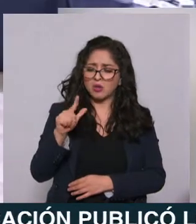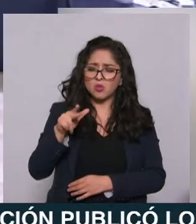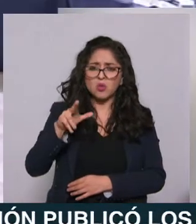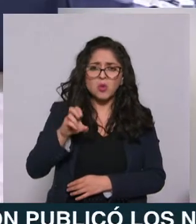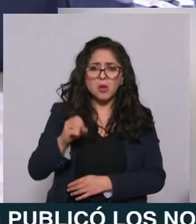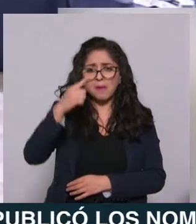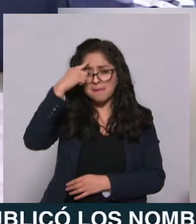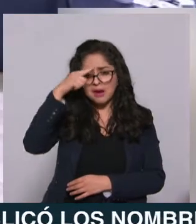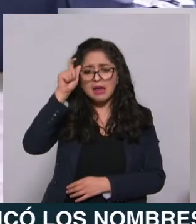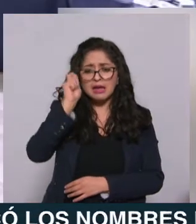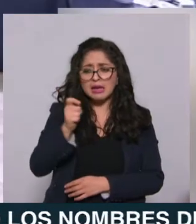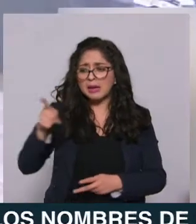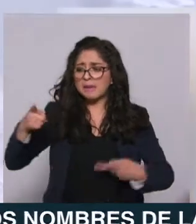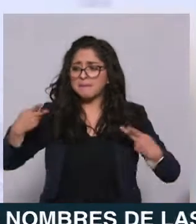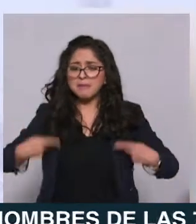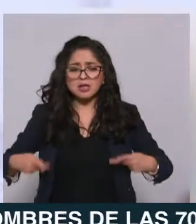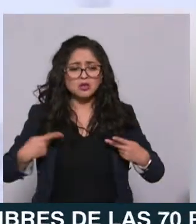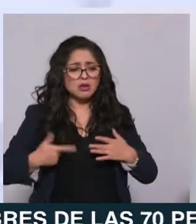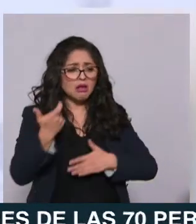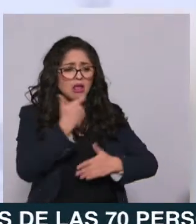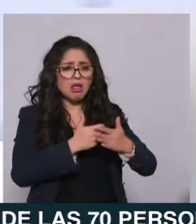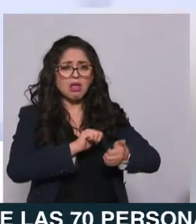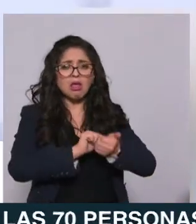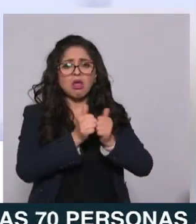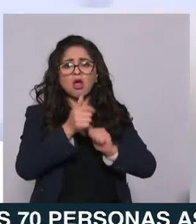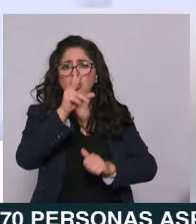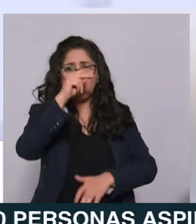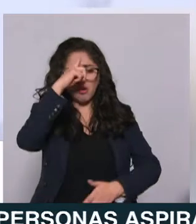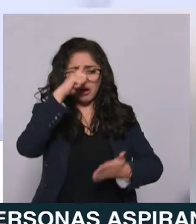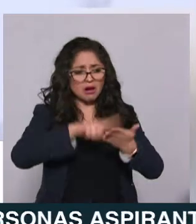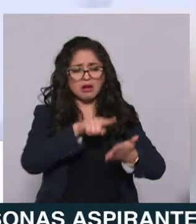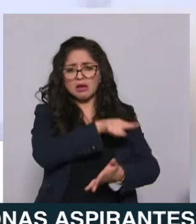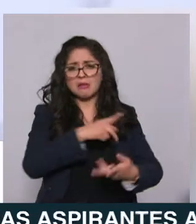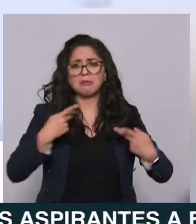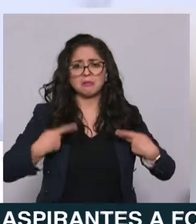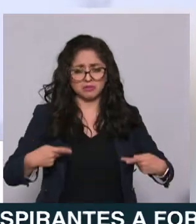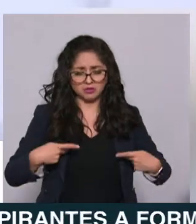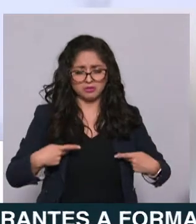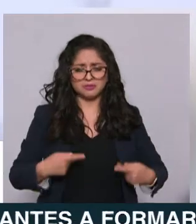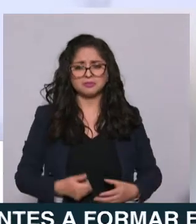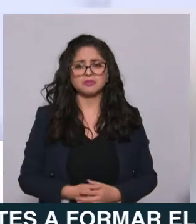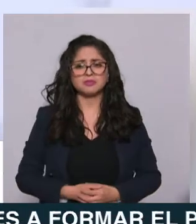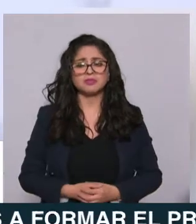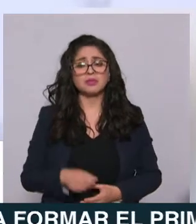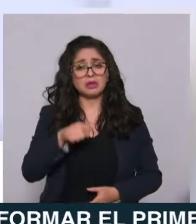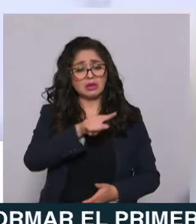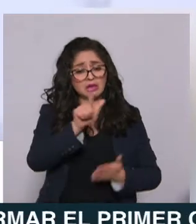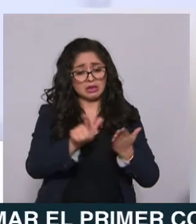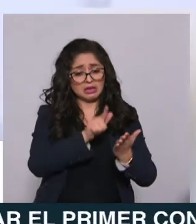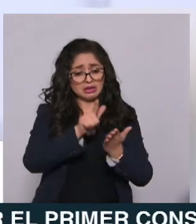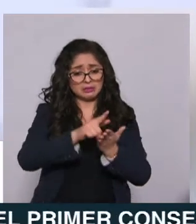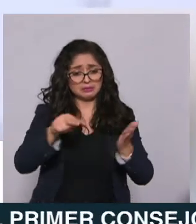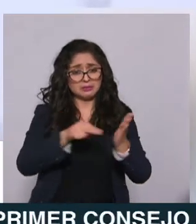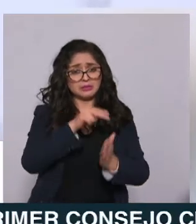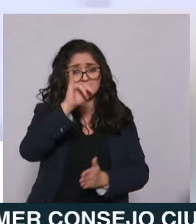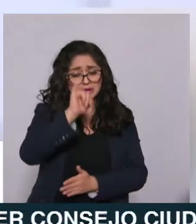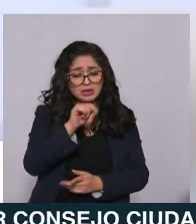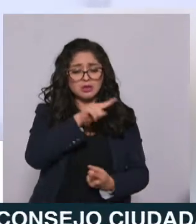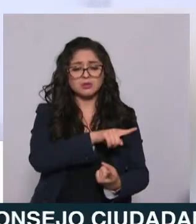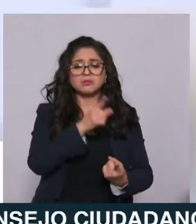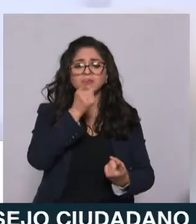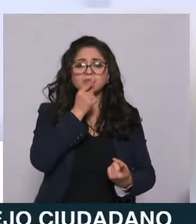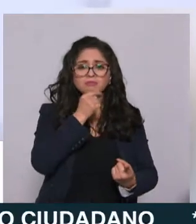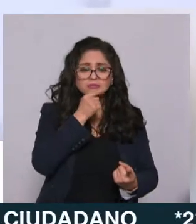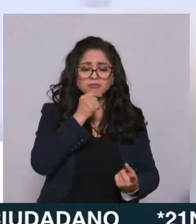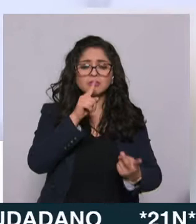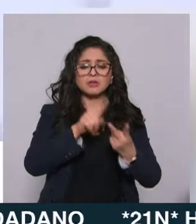agote la credibilidad. Con estas reformas, juntos el Poder Judicial, el Legislativo